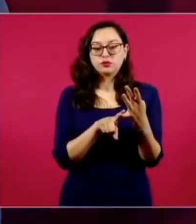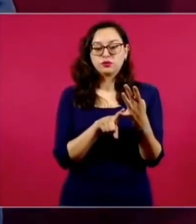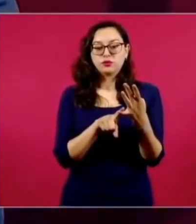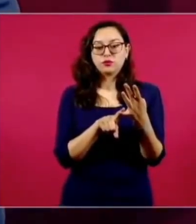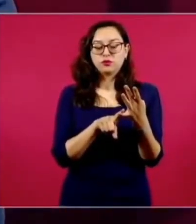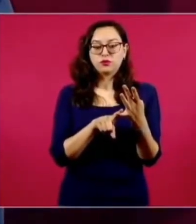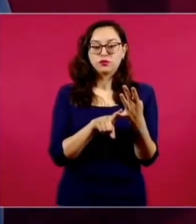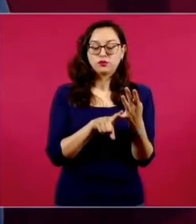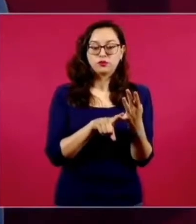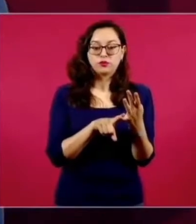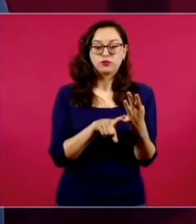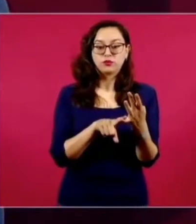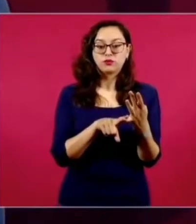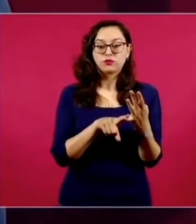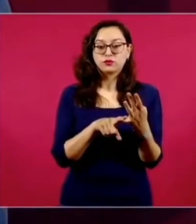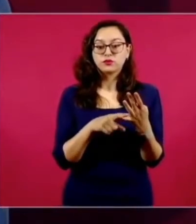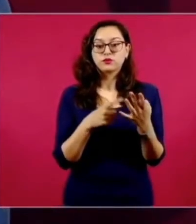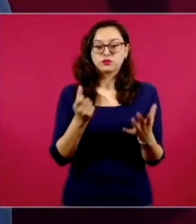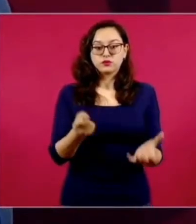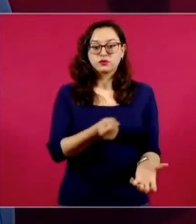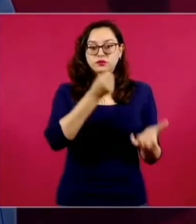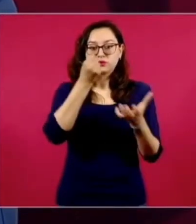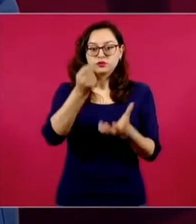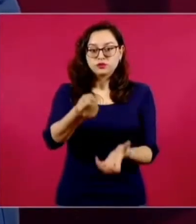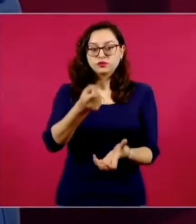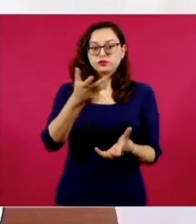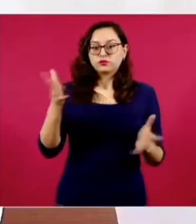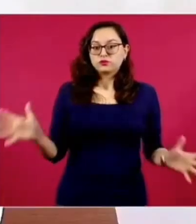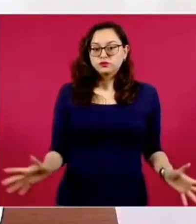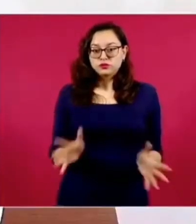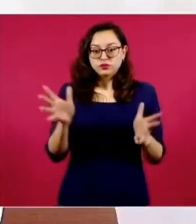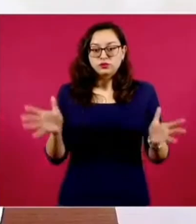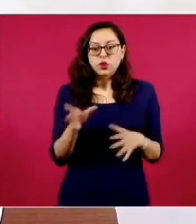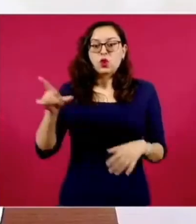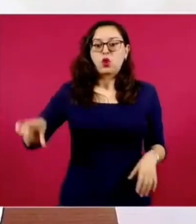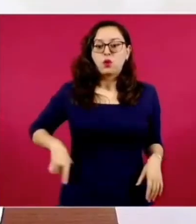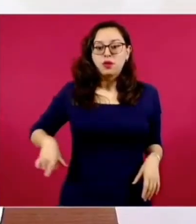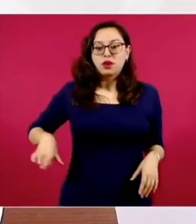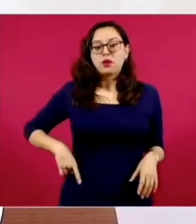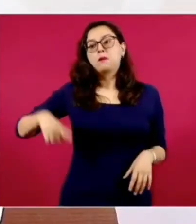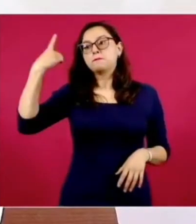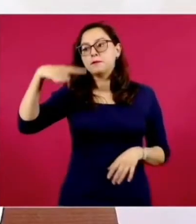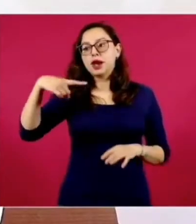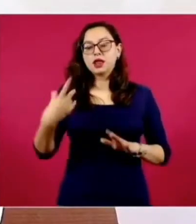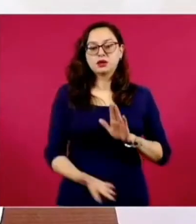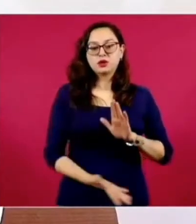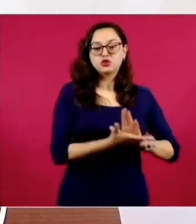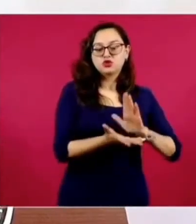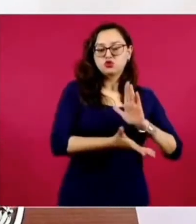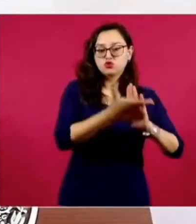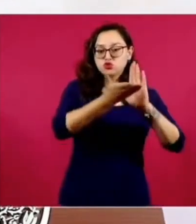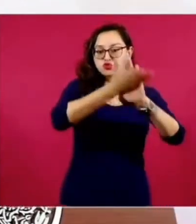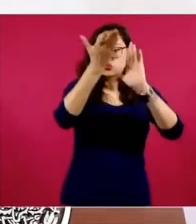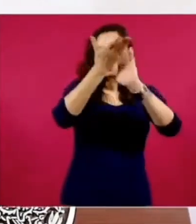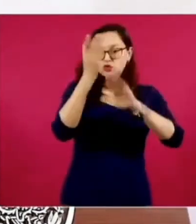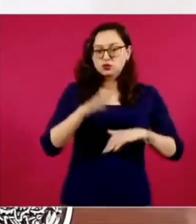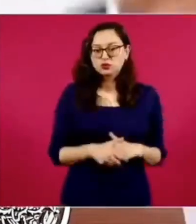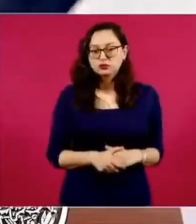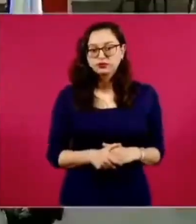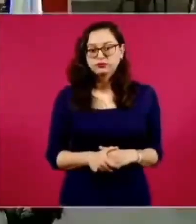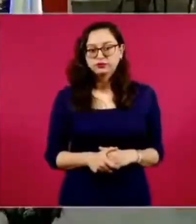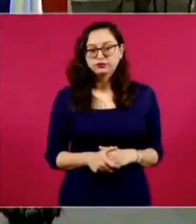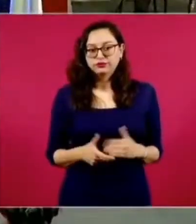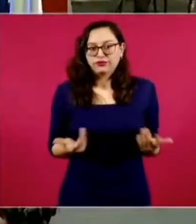en impulsar la inversión pública. Si se hace el